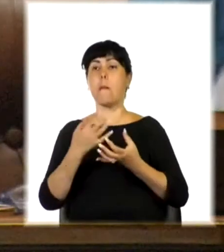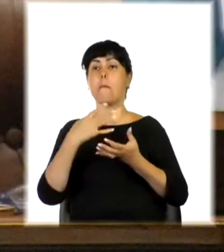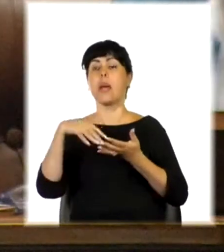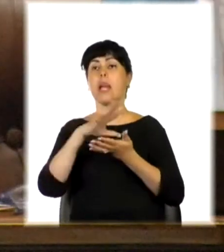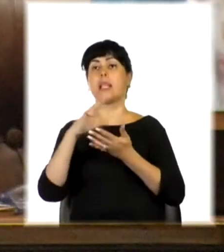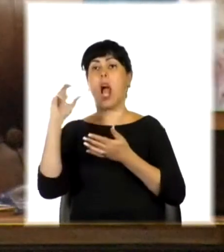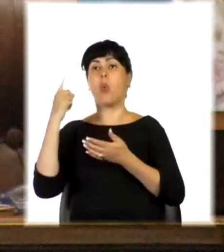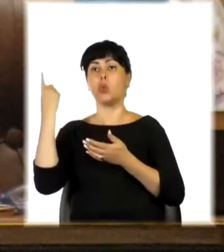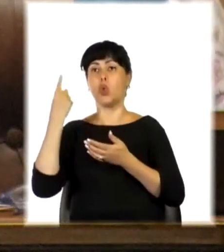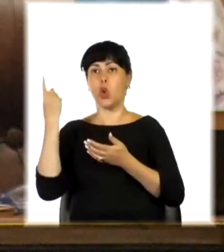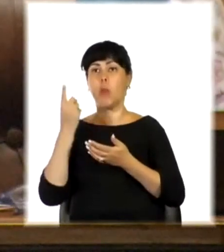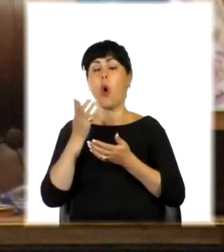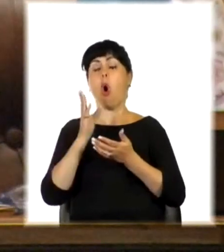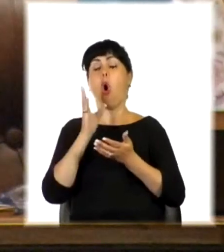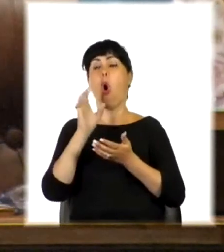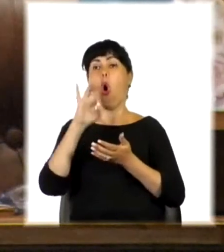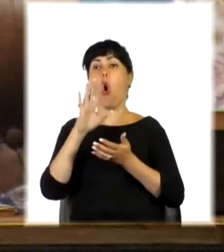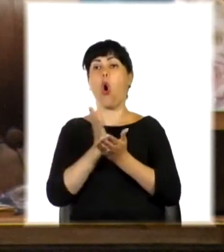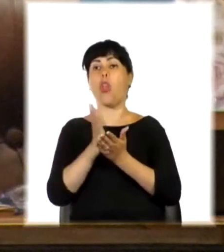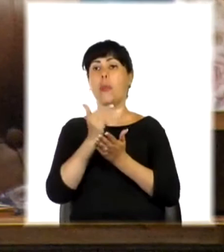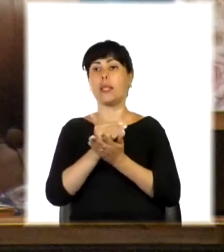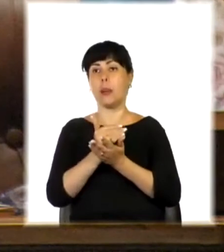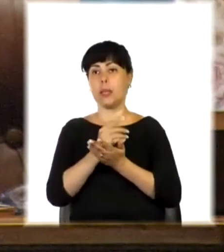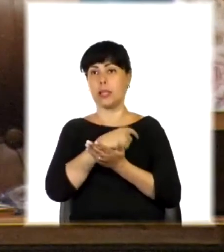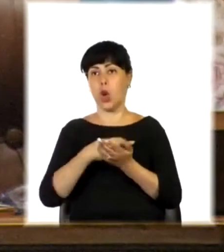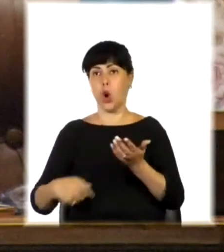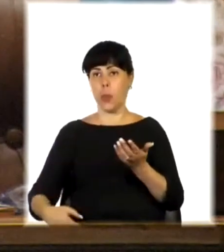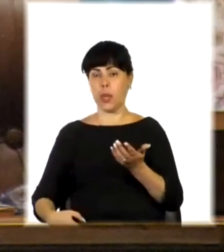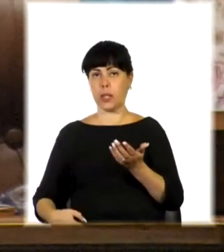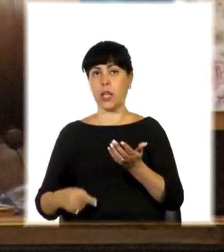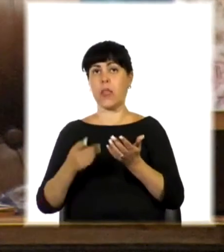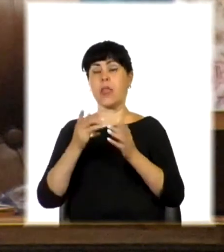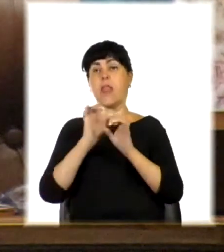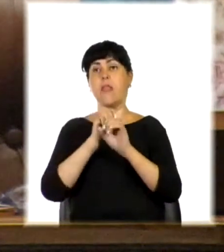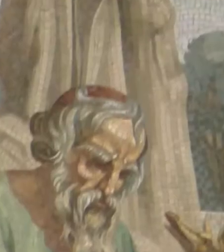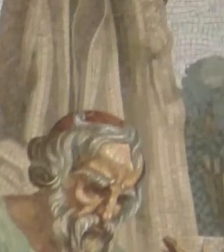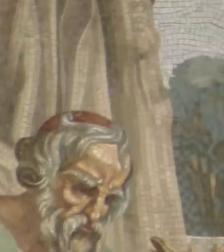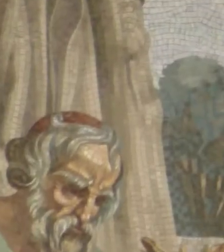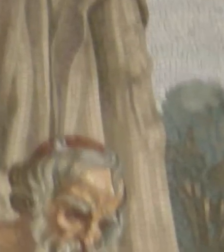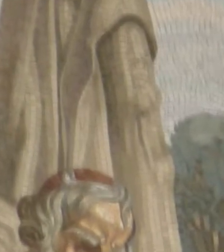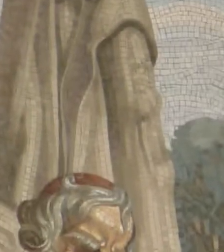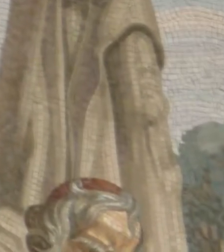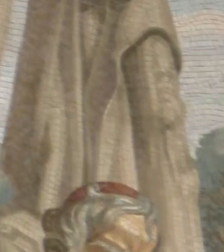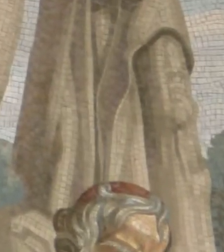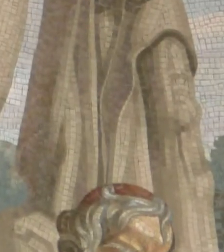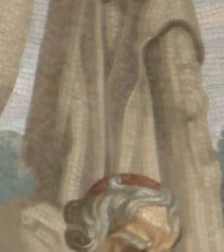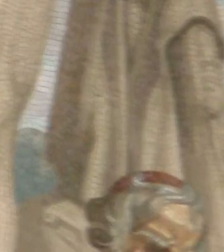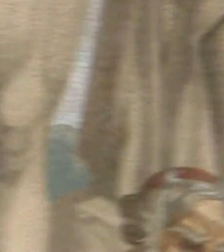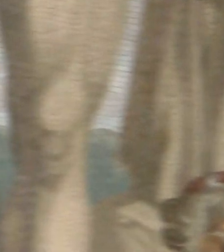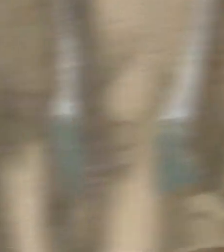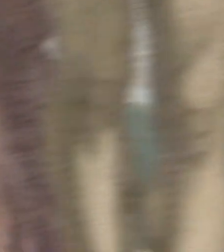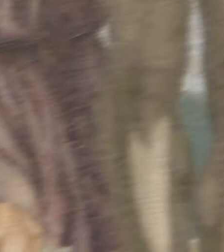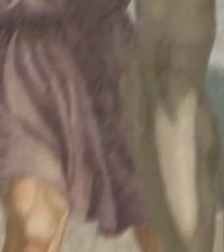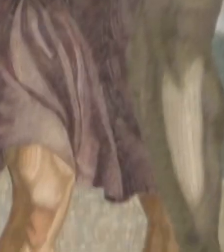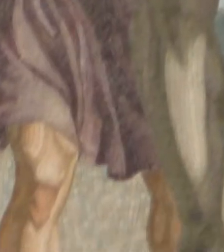gobiernos departamentales los que deberán tener en cuenta los principios de transparencia y rendición de cuentas al regular el régimen de